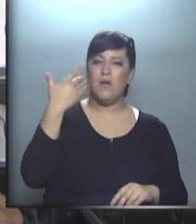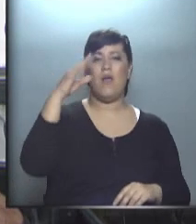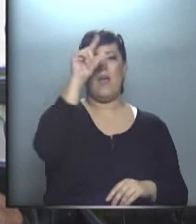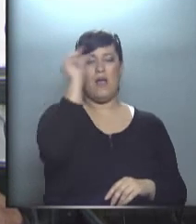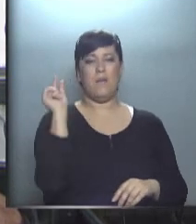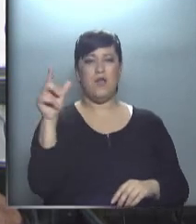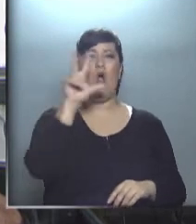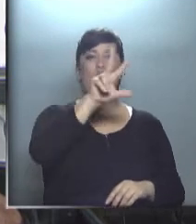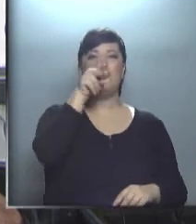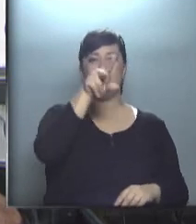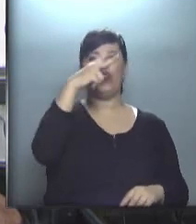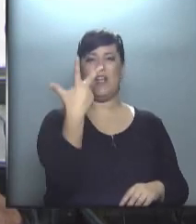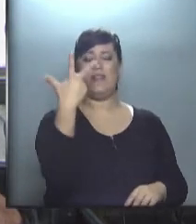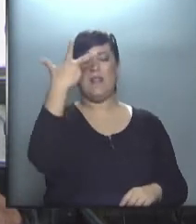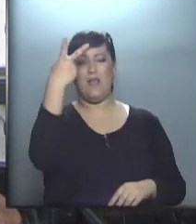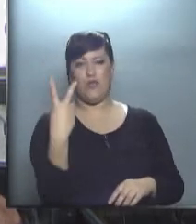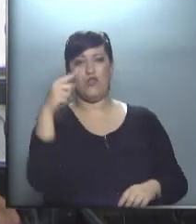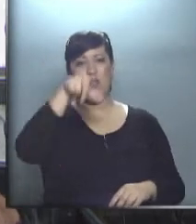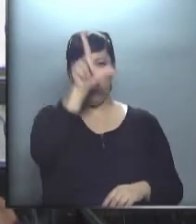8 y 32 en la república argentina títulos